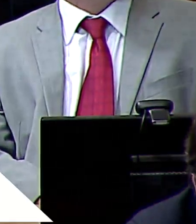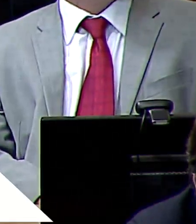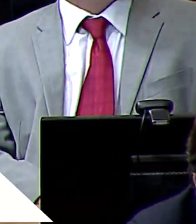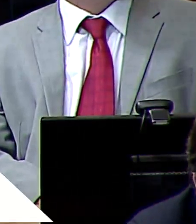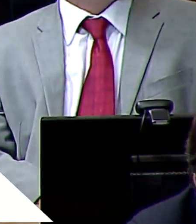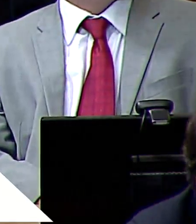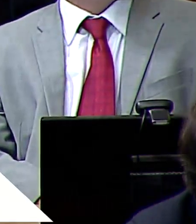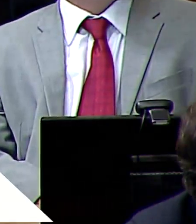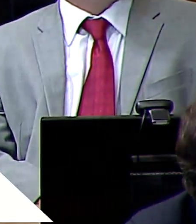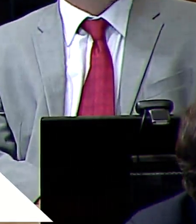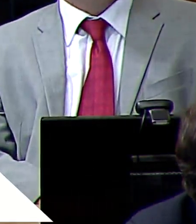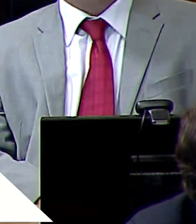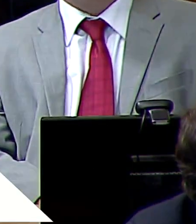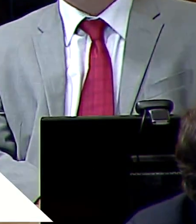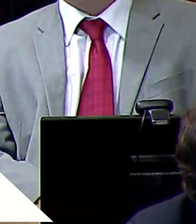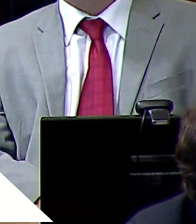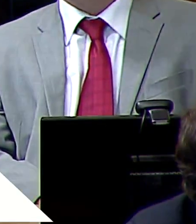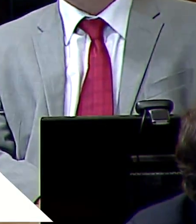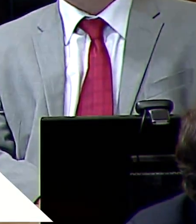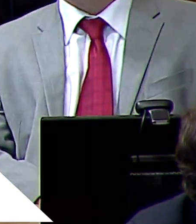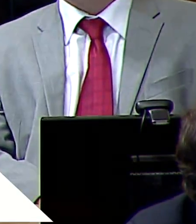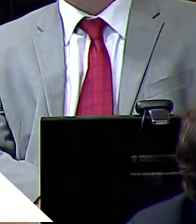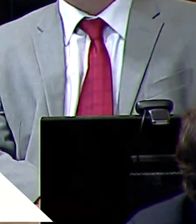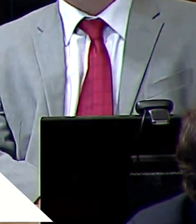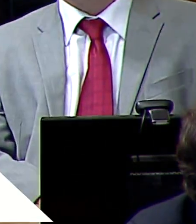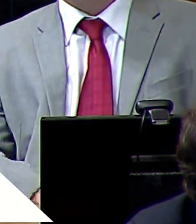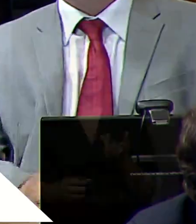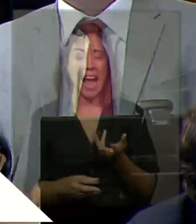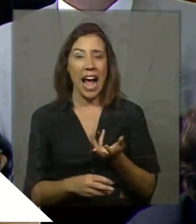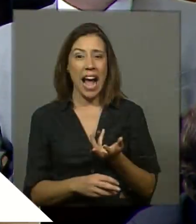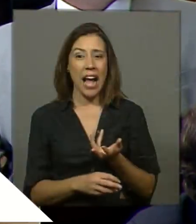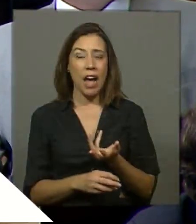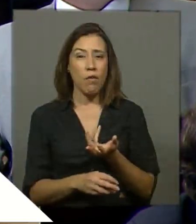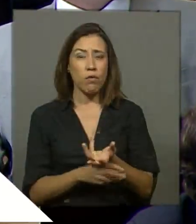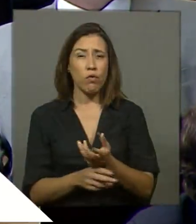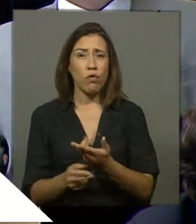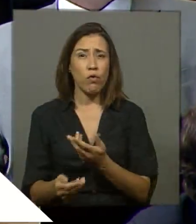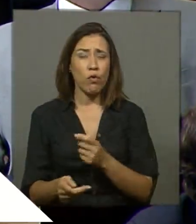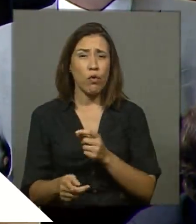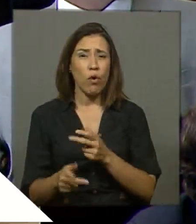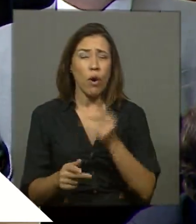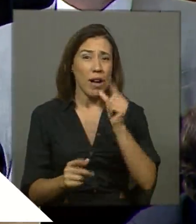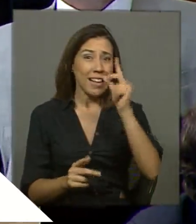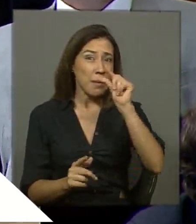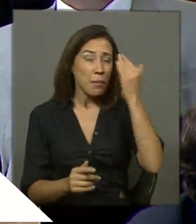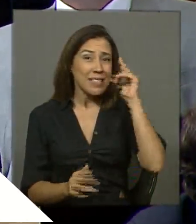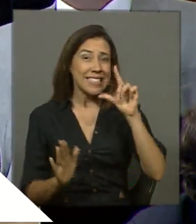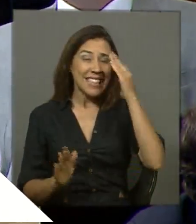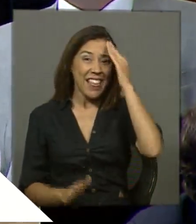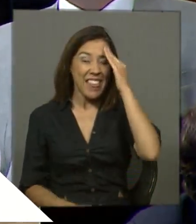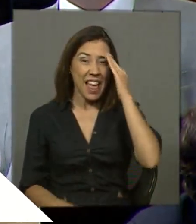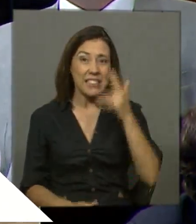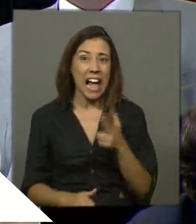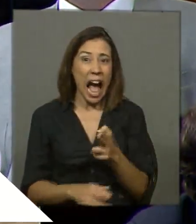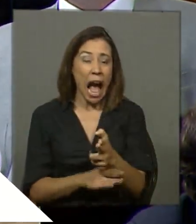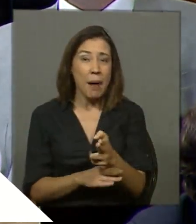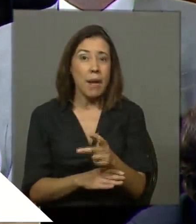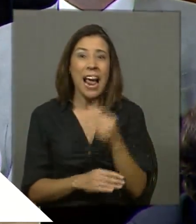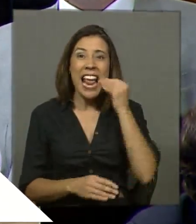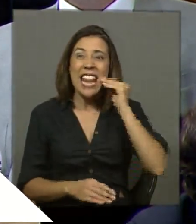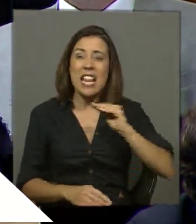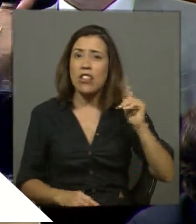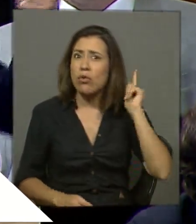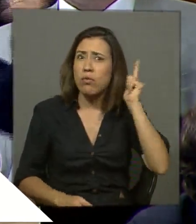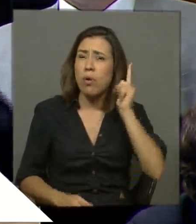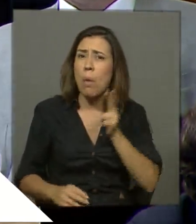que ha recibido más de 100 ataques con arma de fuego el último hace 7 días Usted sabe que cuando sus nietos